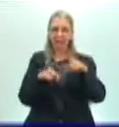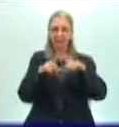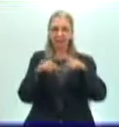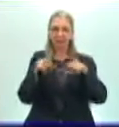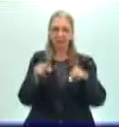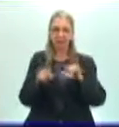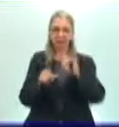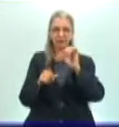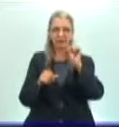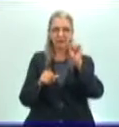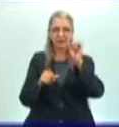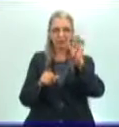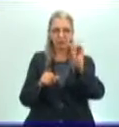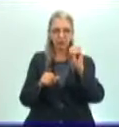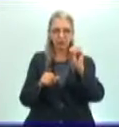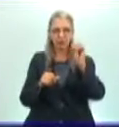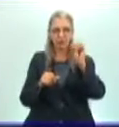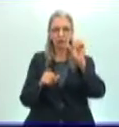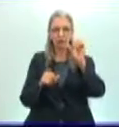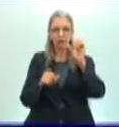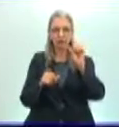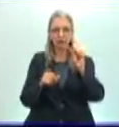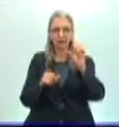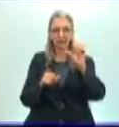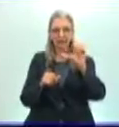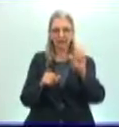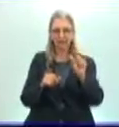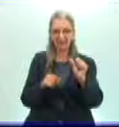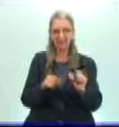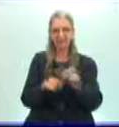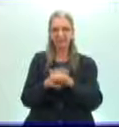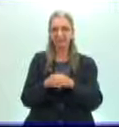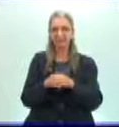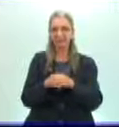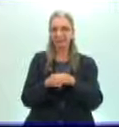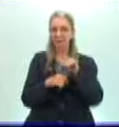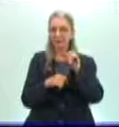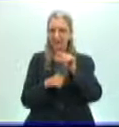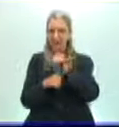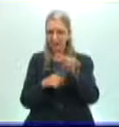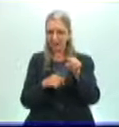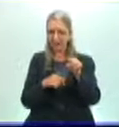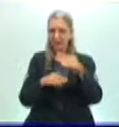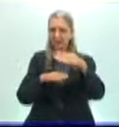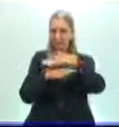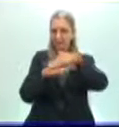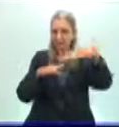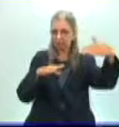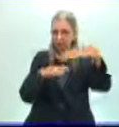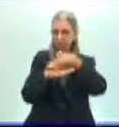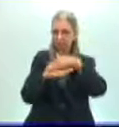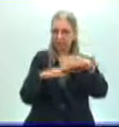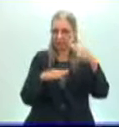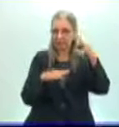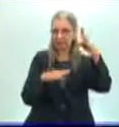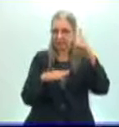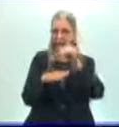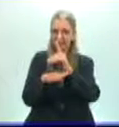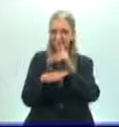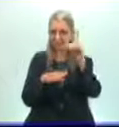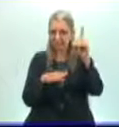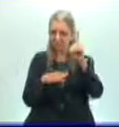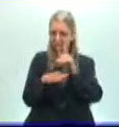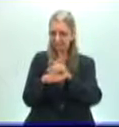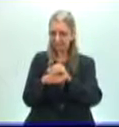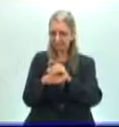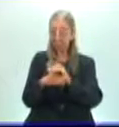a concluir y vamos a la diapositiva, vamos a tener un triángulo isósceles y la base va a ser BD. Teniendo claro que